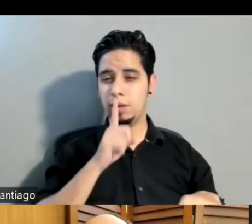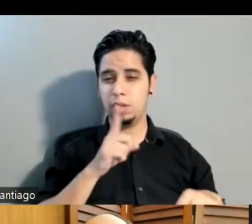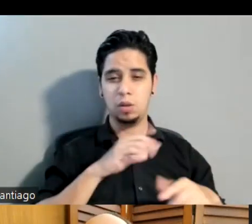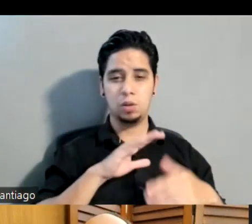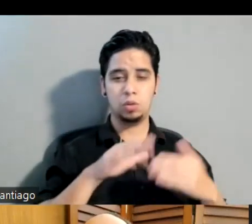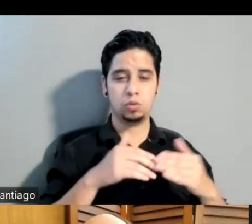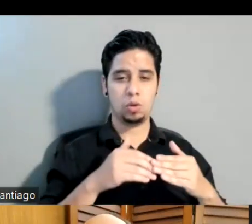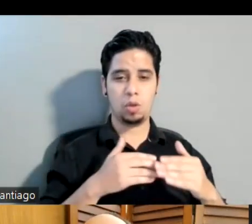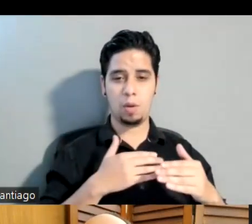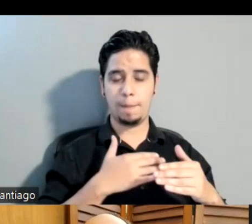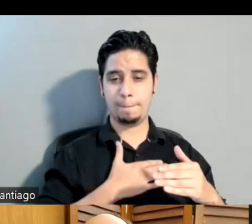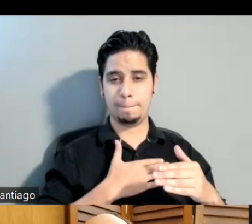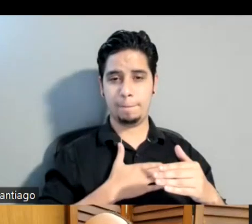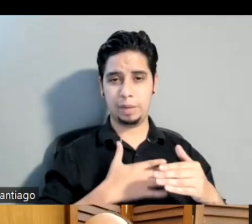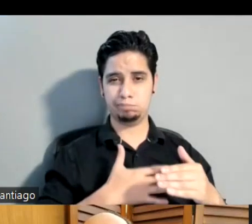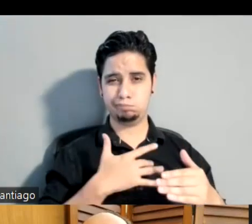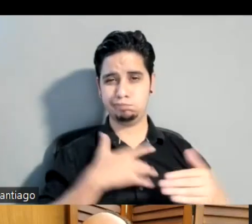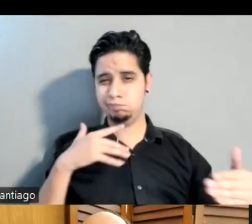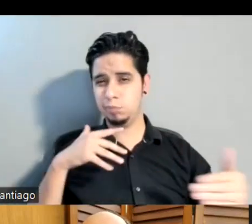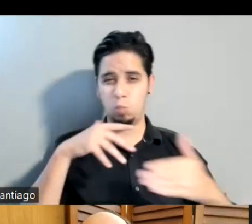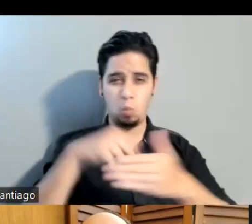afectos están envueltos